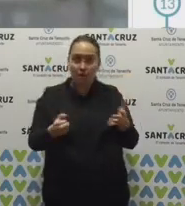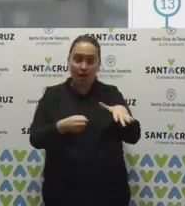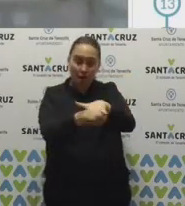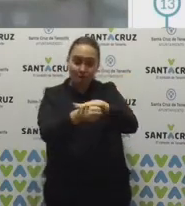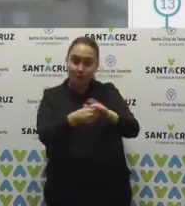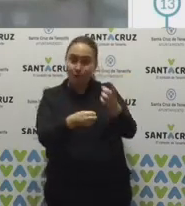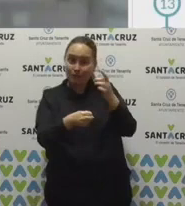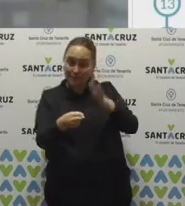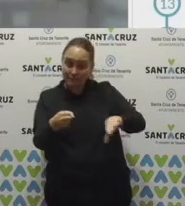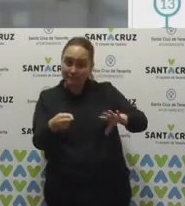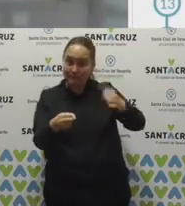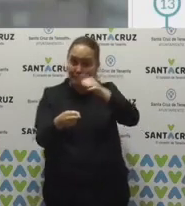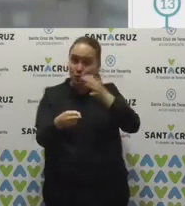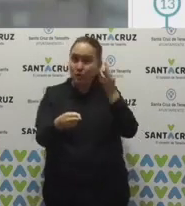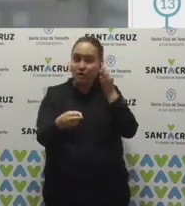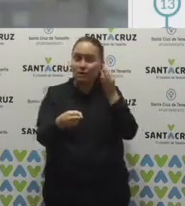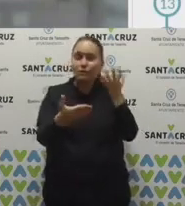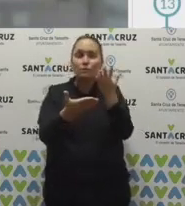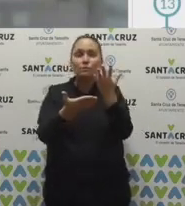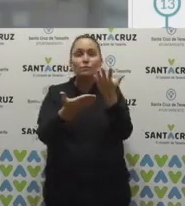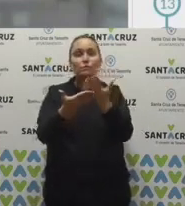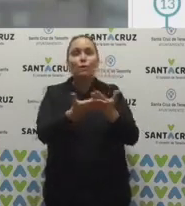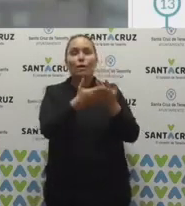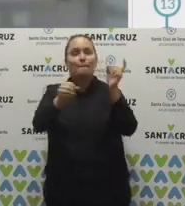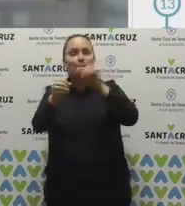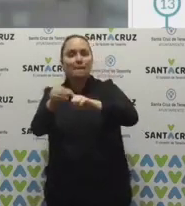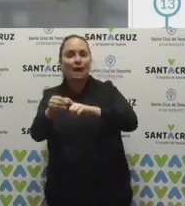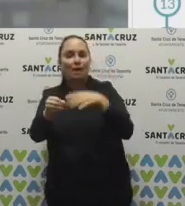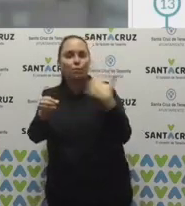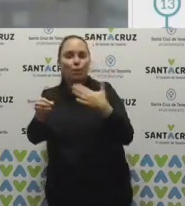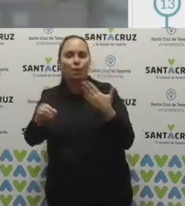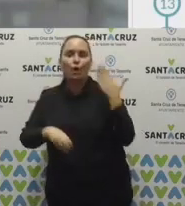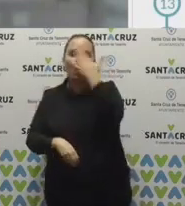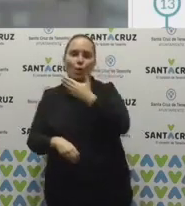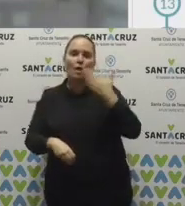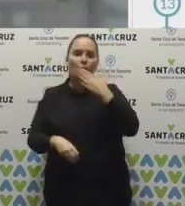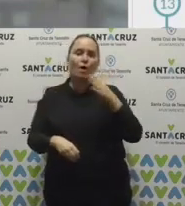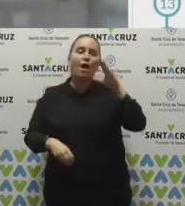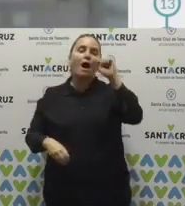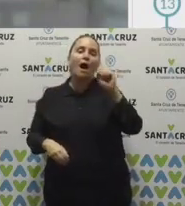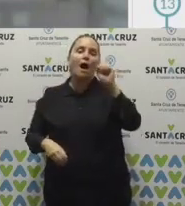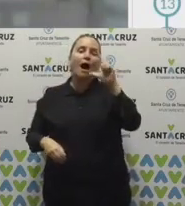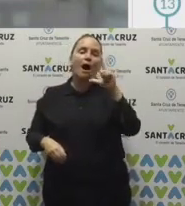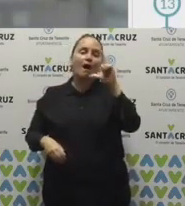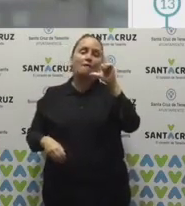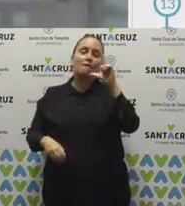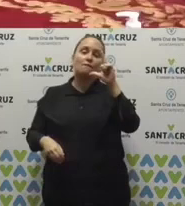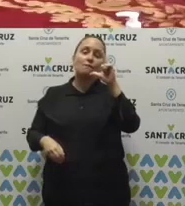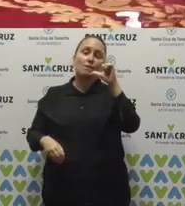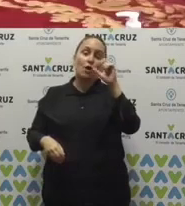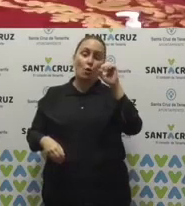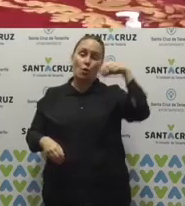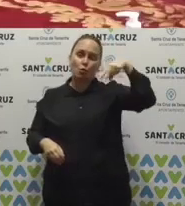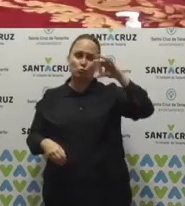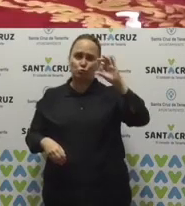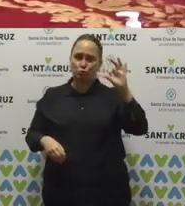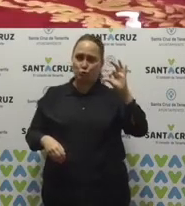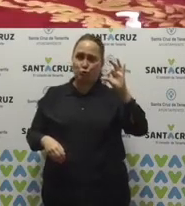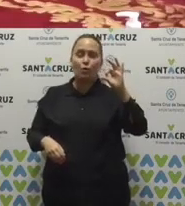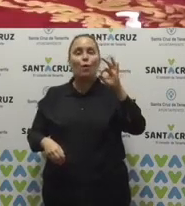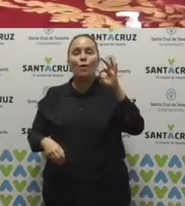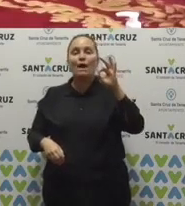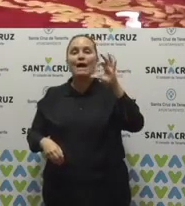están escolarizados en el alfonso spínola en el barrio la alegría o en centros concertados ubicados en otros